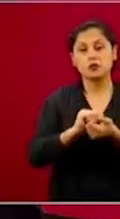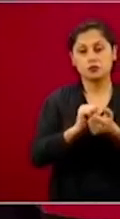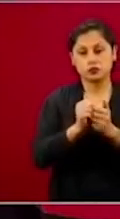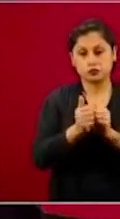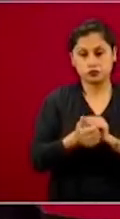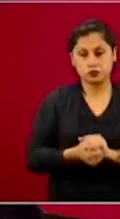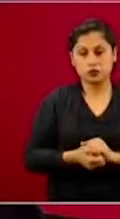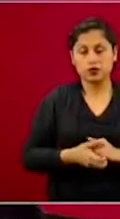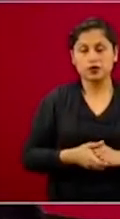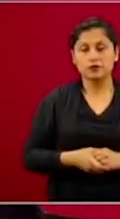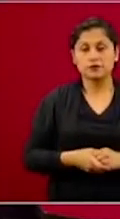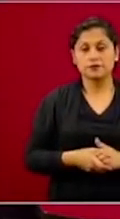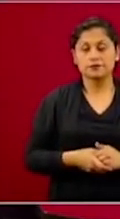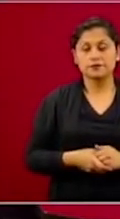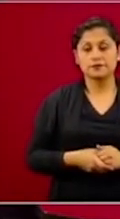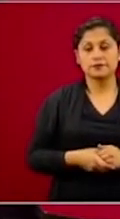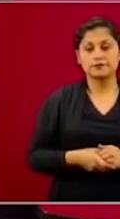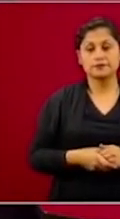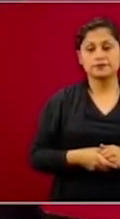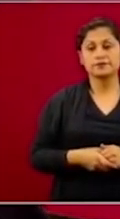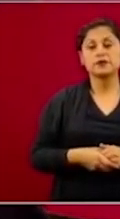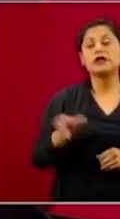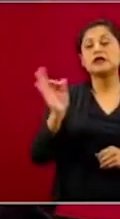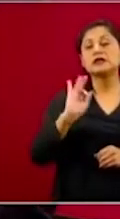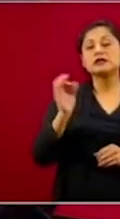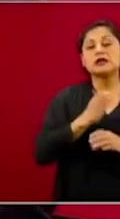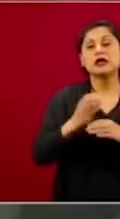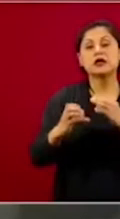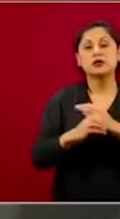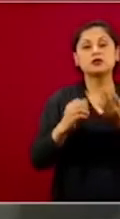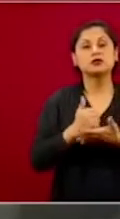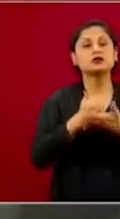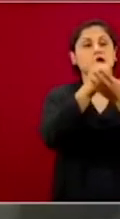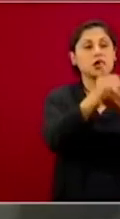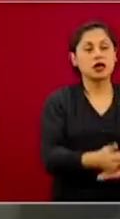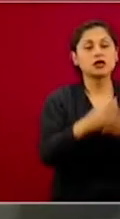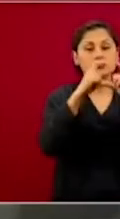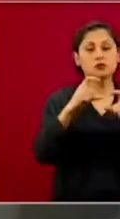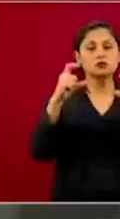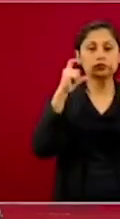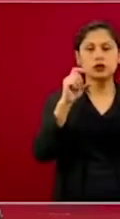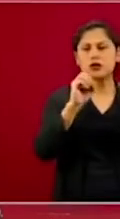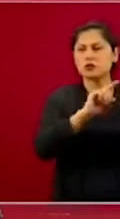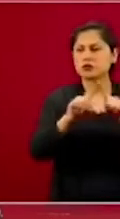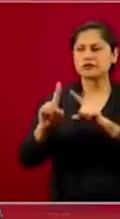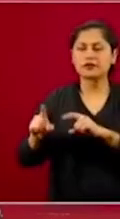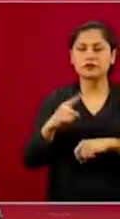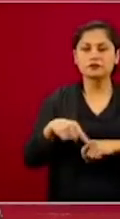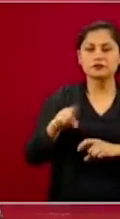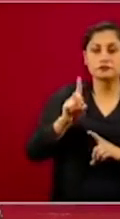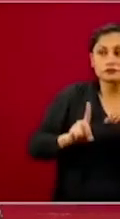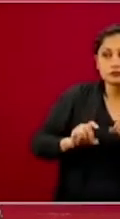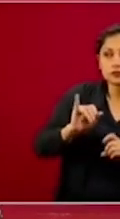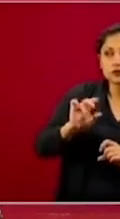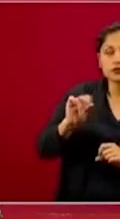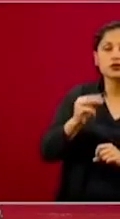dudosa efectividad, entonces se empiezan a relajar las medidas fundamentales que nos han llevado a una reducción